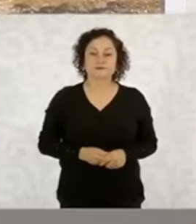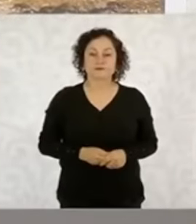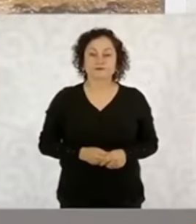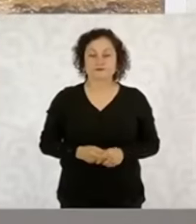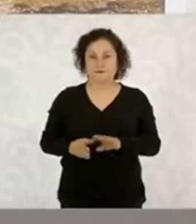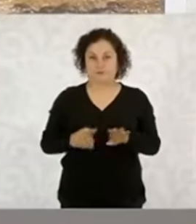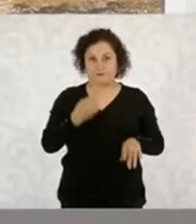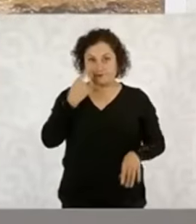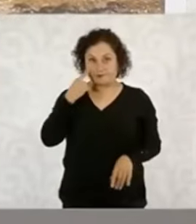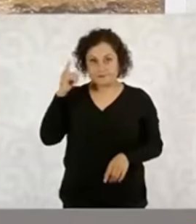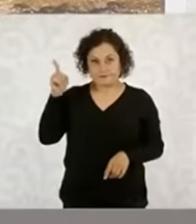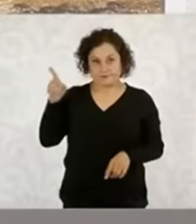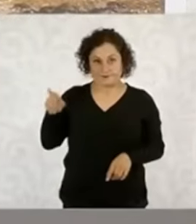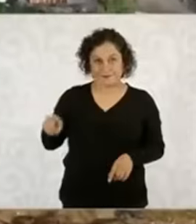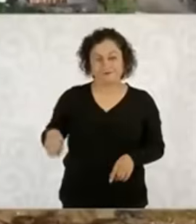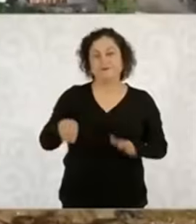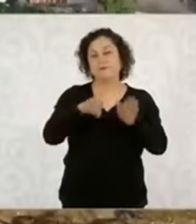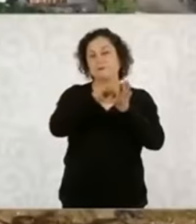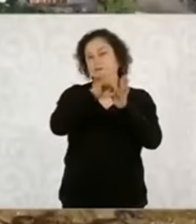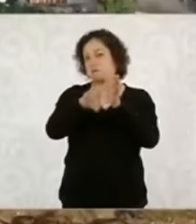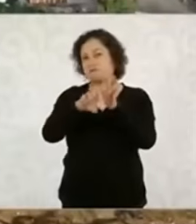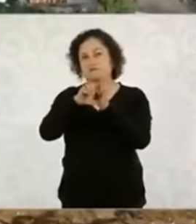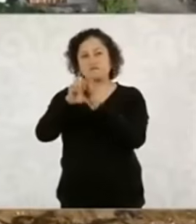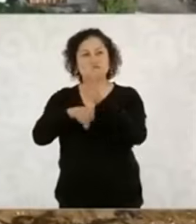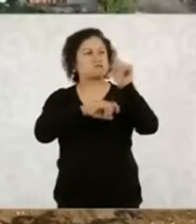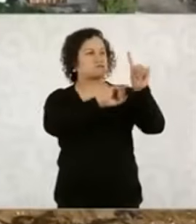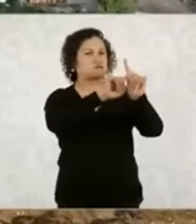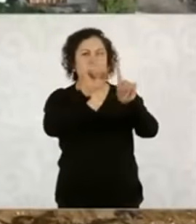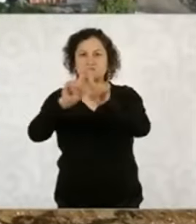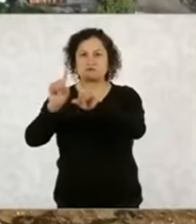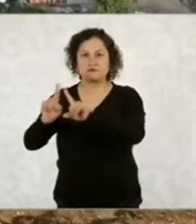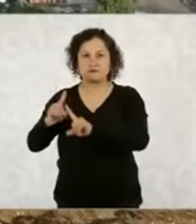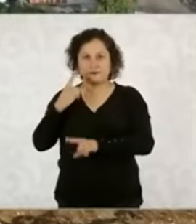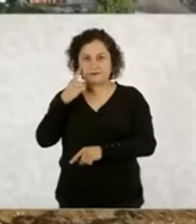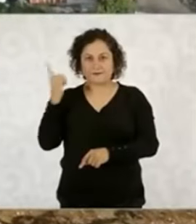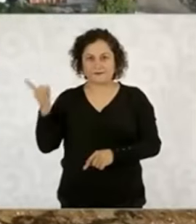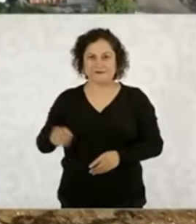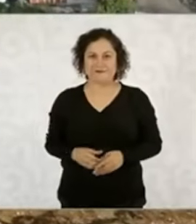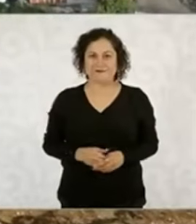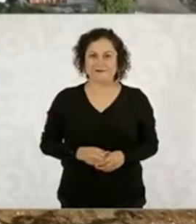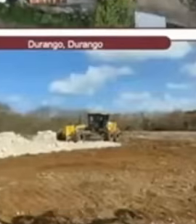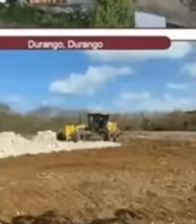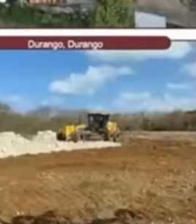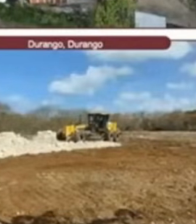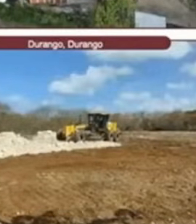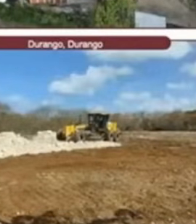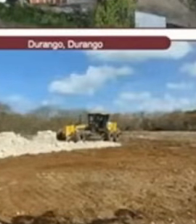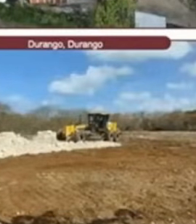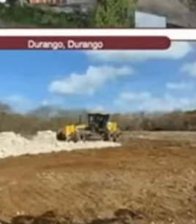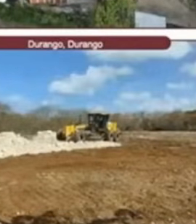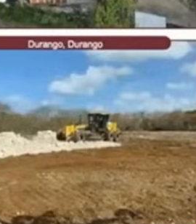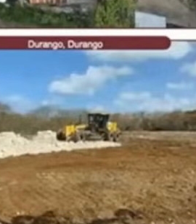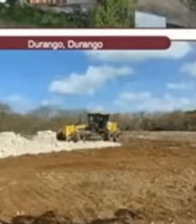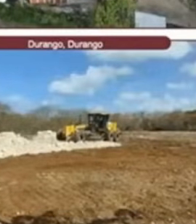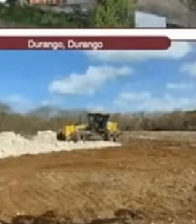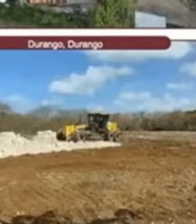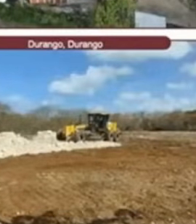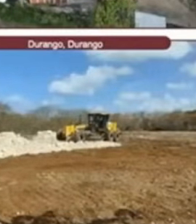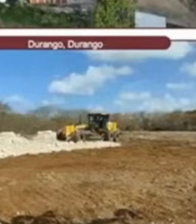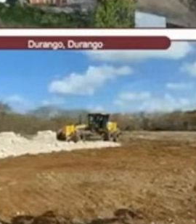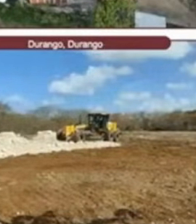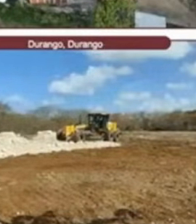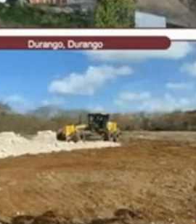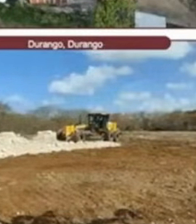Estos son otros ejemplos que tenemos donde ya están pues preliminares la